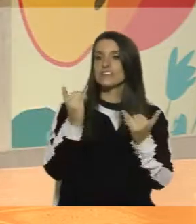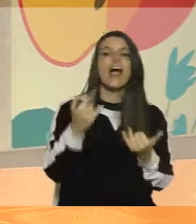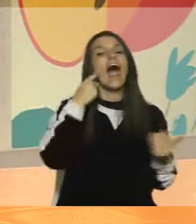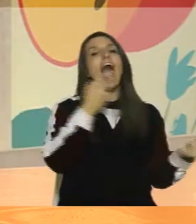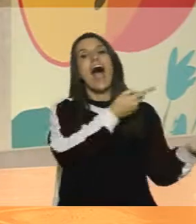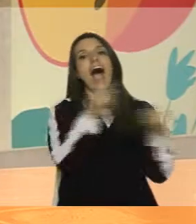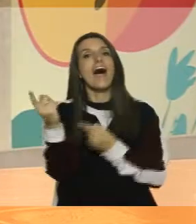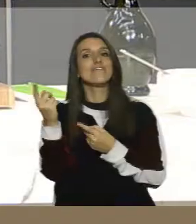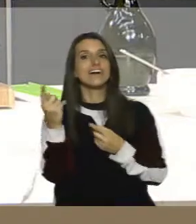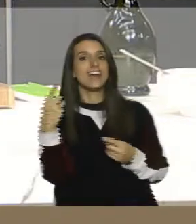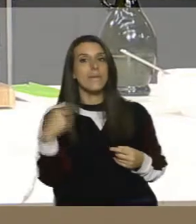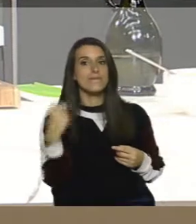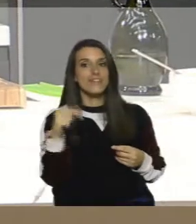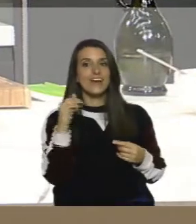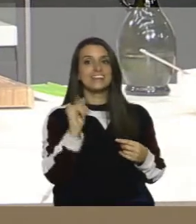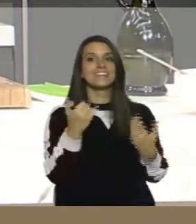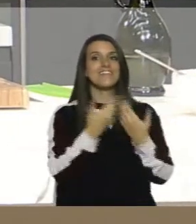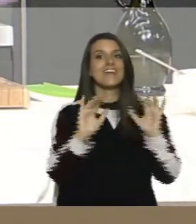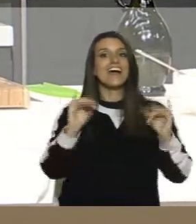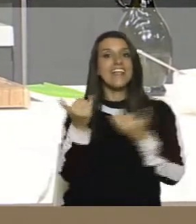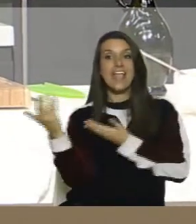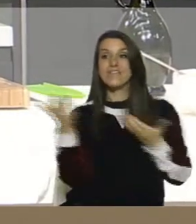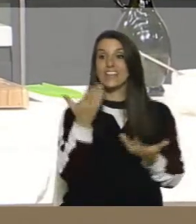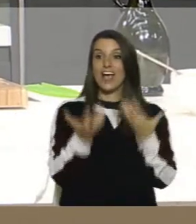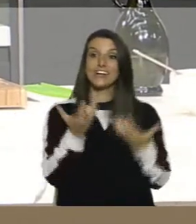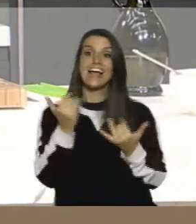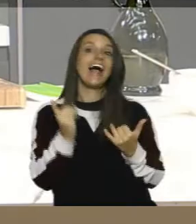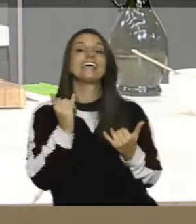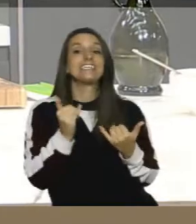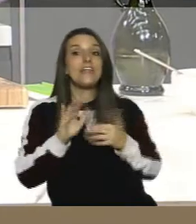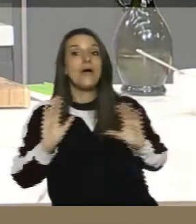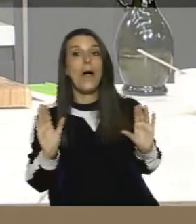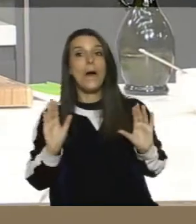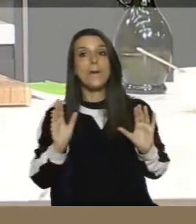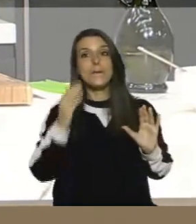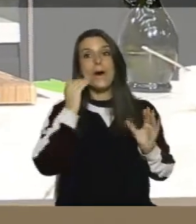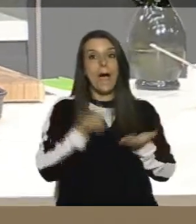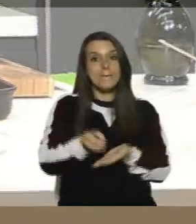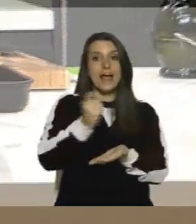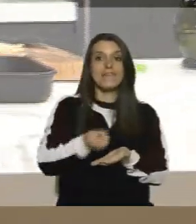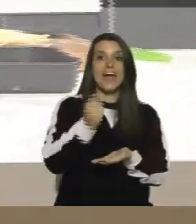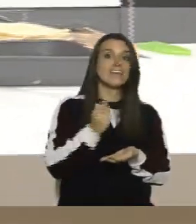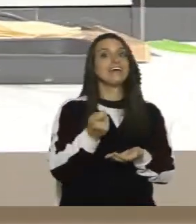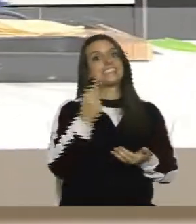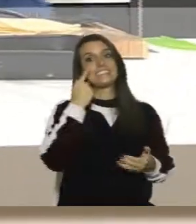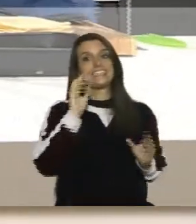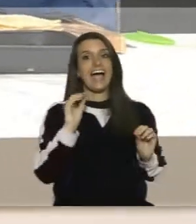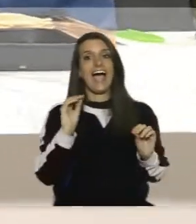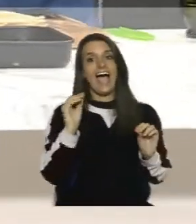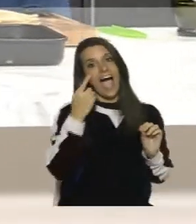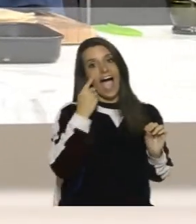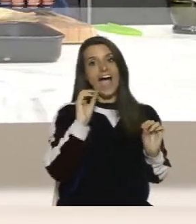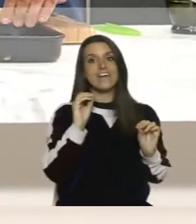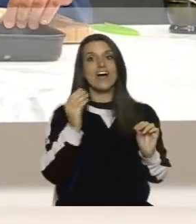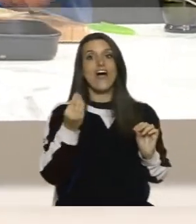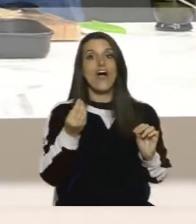vamos rápidamente para allí. Se ofreció a cocinar. Dale. Y ya le invitamos a la cocina. Esto a ver, Clipper, ¿cómo andamos para dar vuelta ahí el crepe? Yo voy armando, ya tengo más